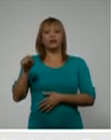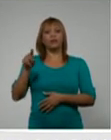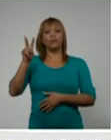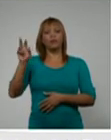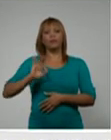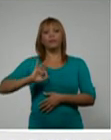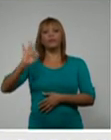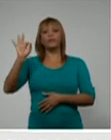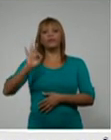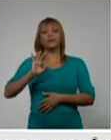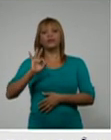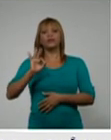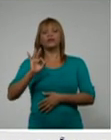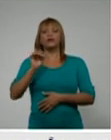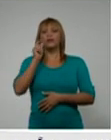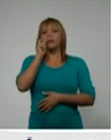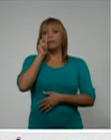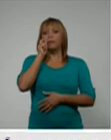50,2% del sexo masculino y